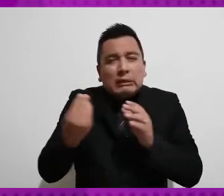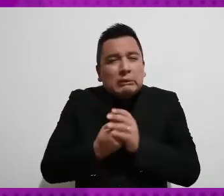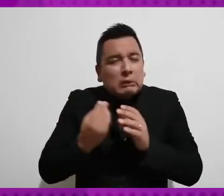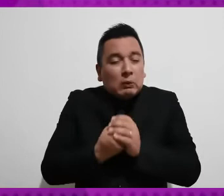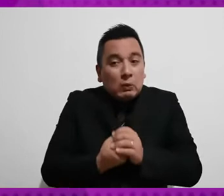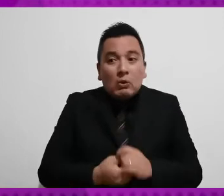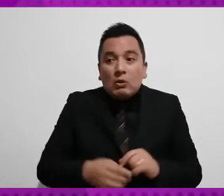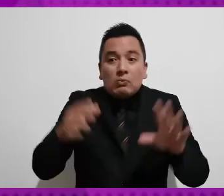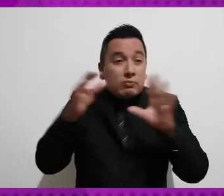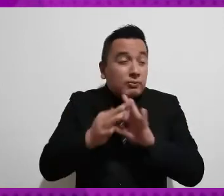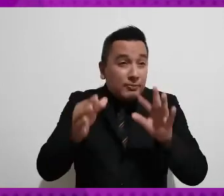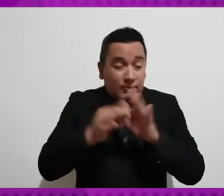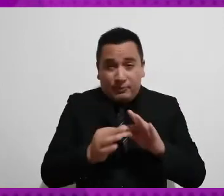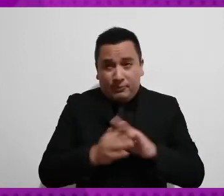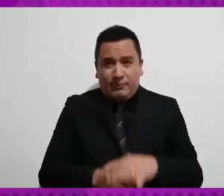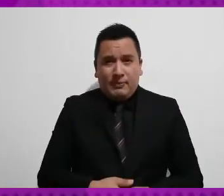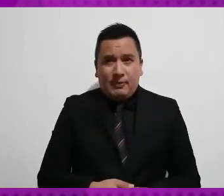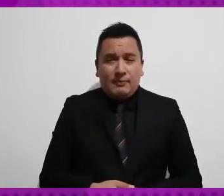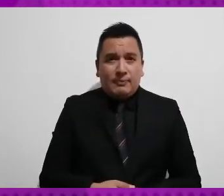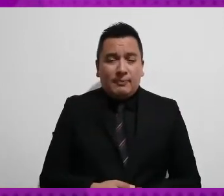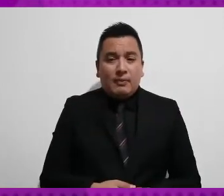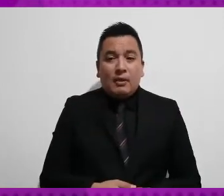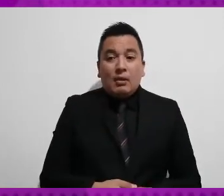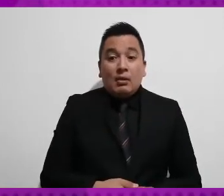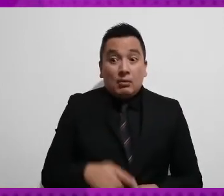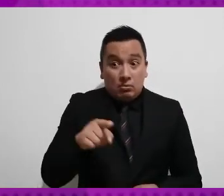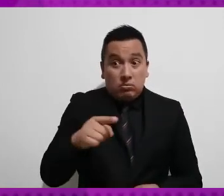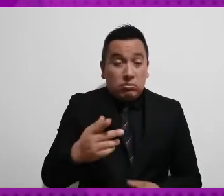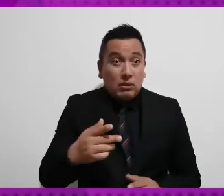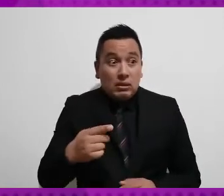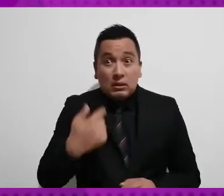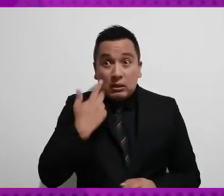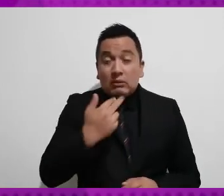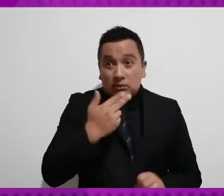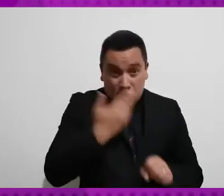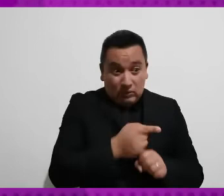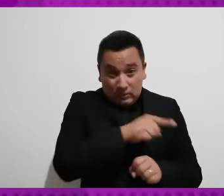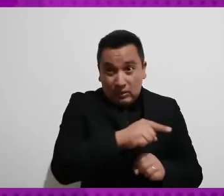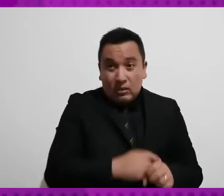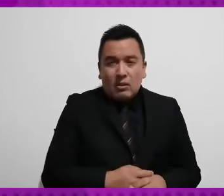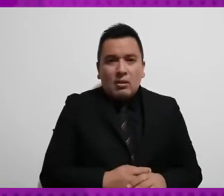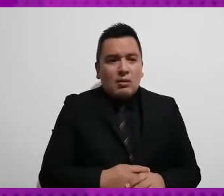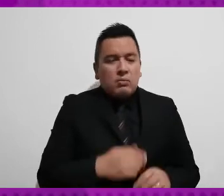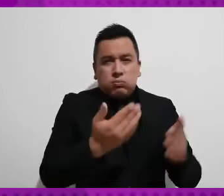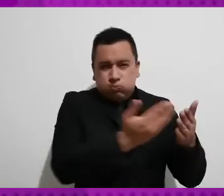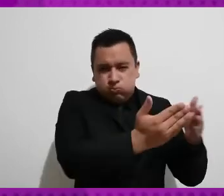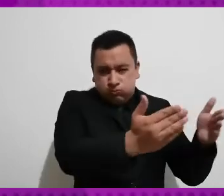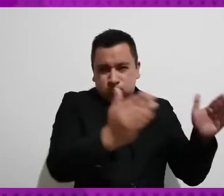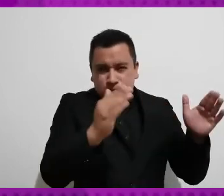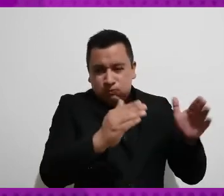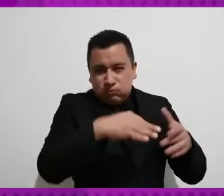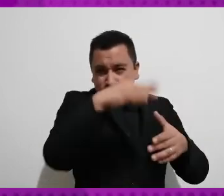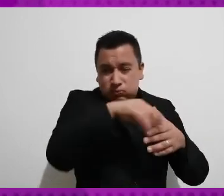de sensibilización, no solamente para participar como funcionarios de mesa directiva de casilla, sino también de las situaciones que se